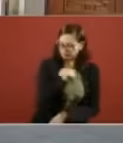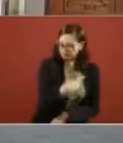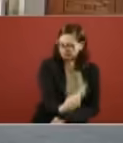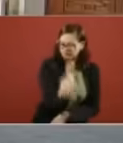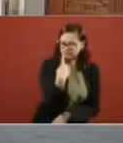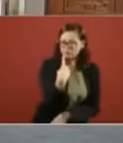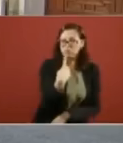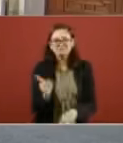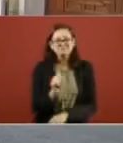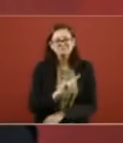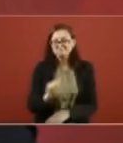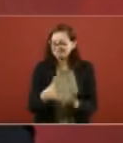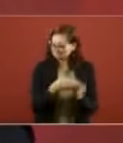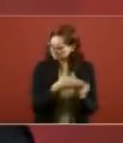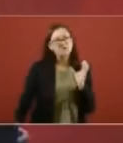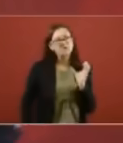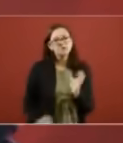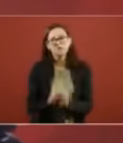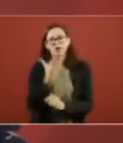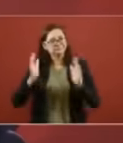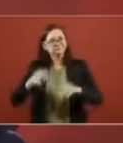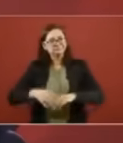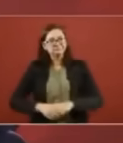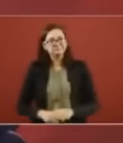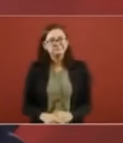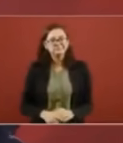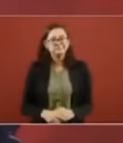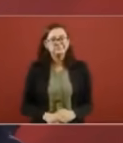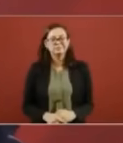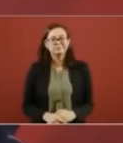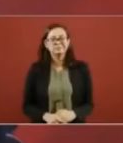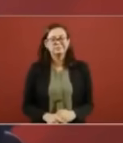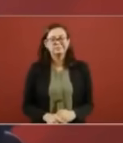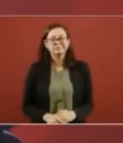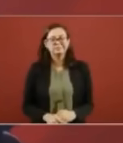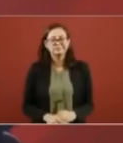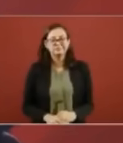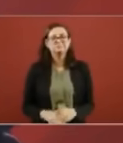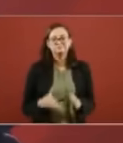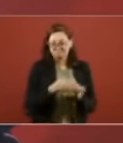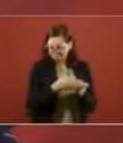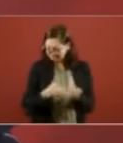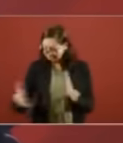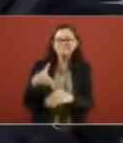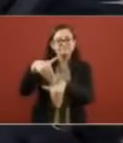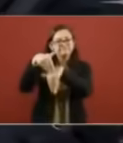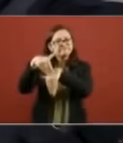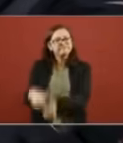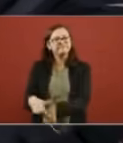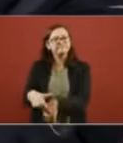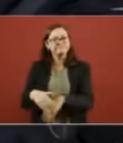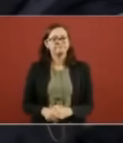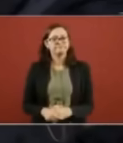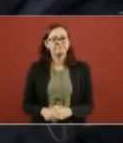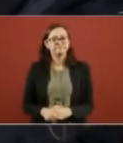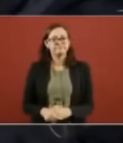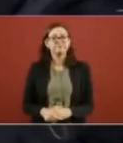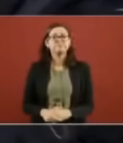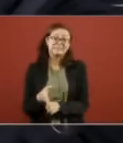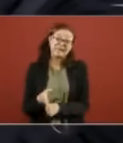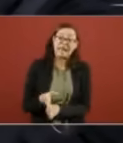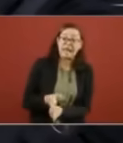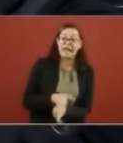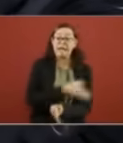nueva? Esto es inédito. Es un auténtico Estado de Derecho. Lo que había